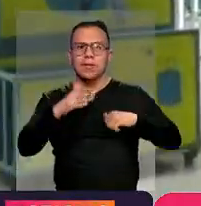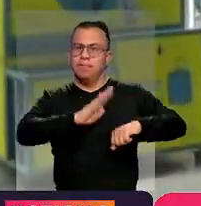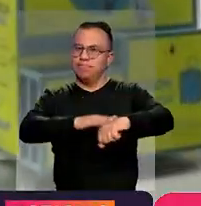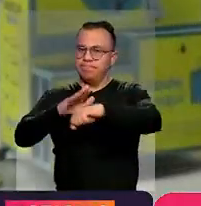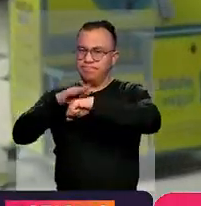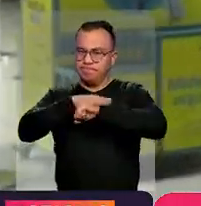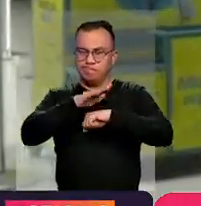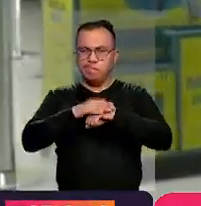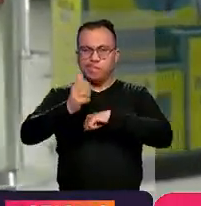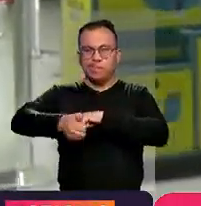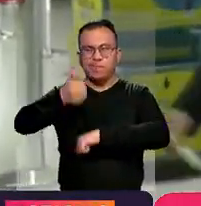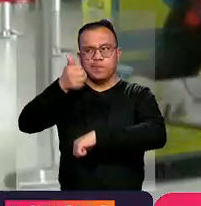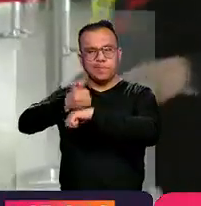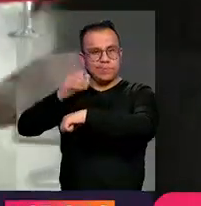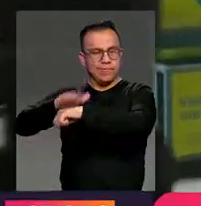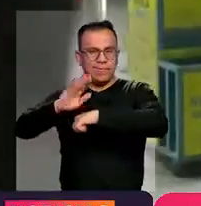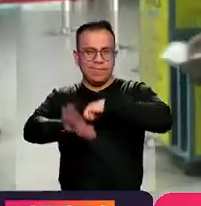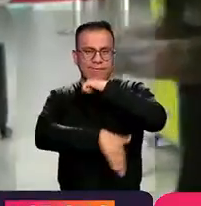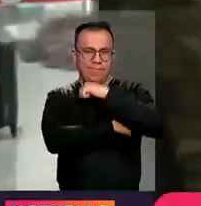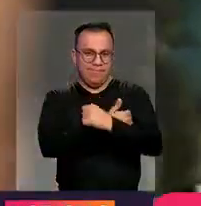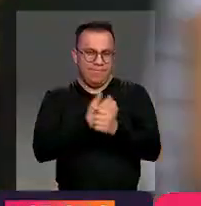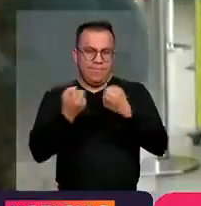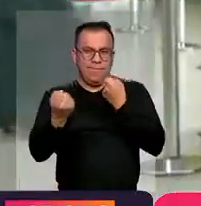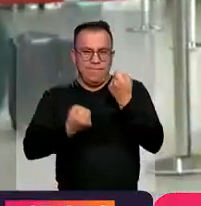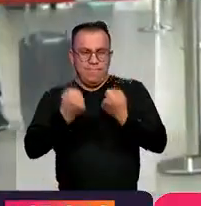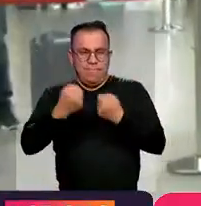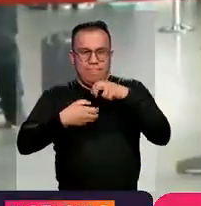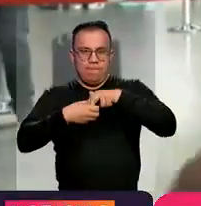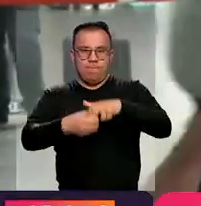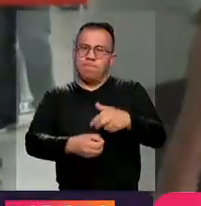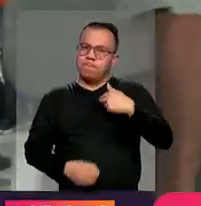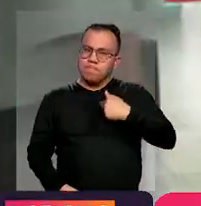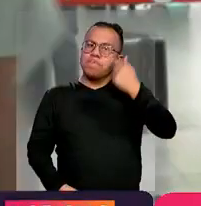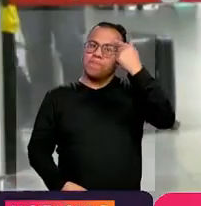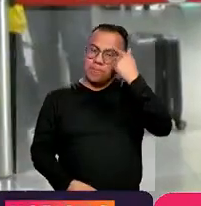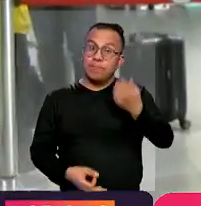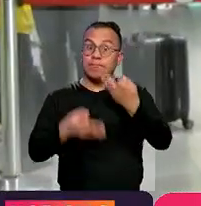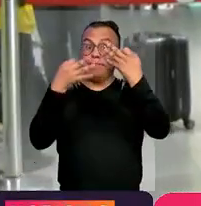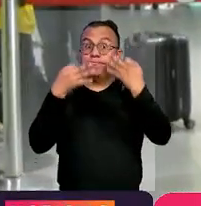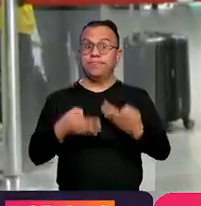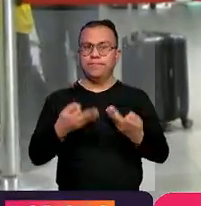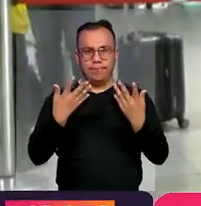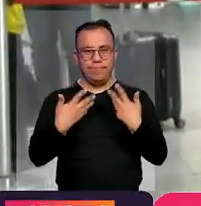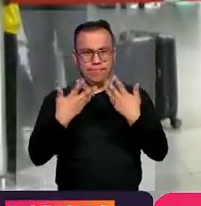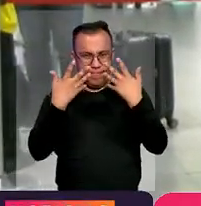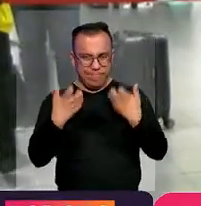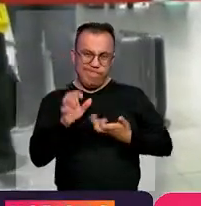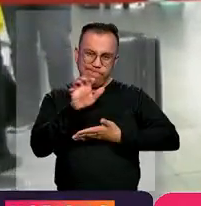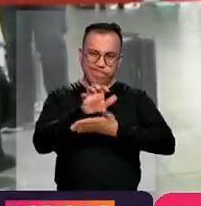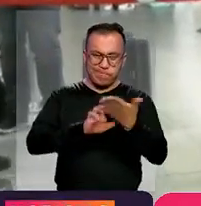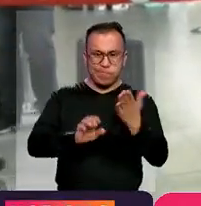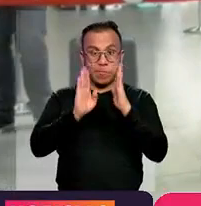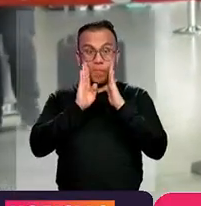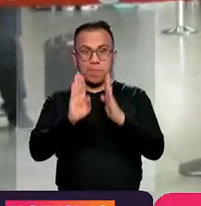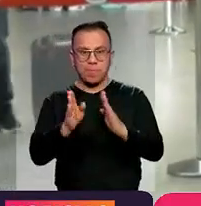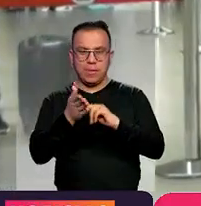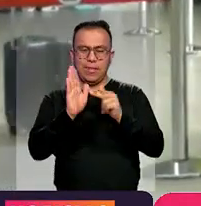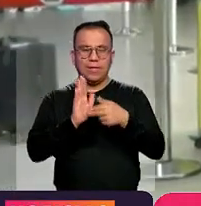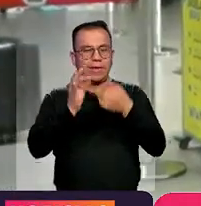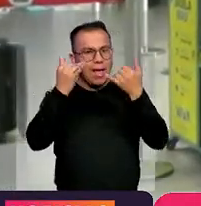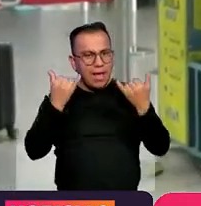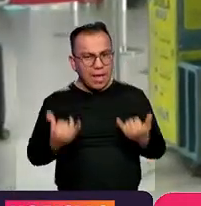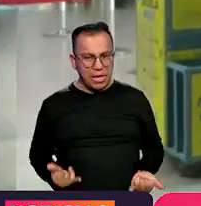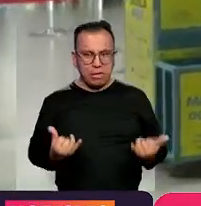las autoridades de la mano del Ministerio de Transporte es esa estrategia de pasajeros seguros. Lo que quieren es evitar, atención al término,